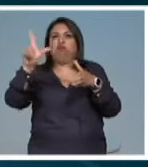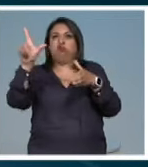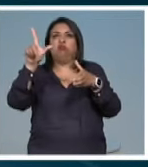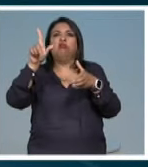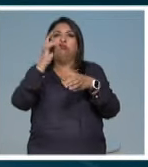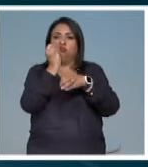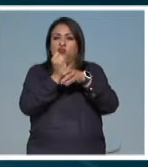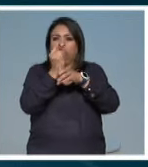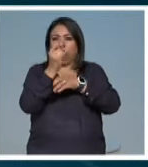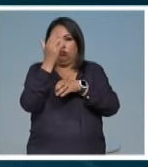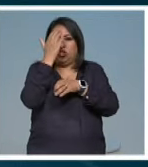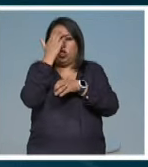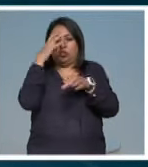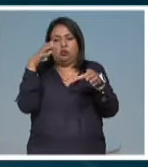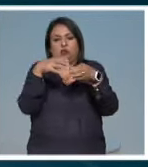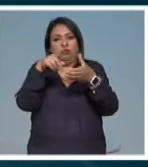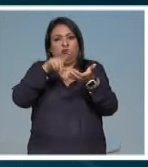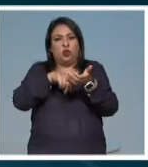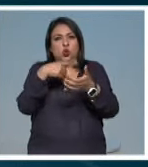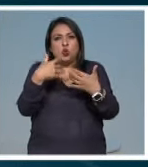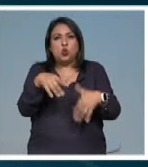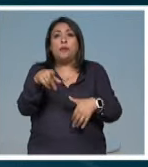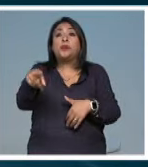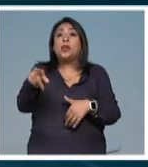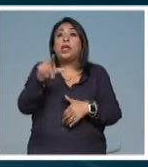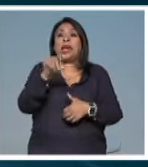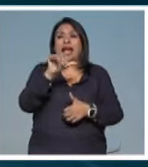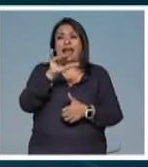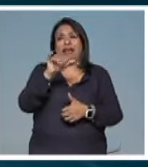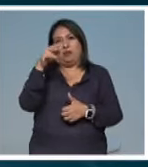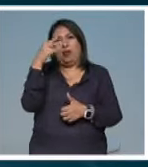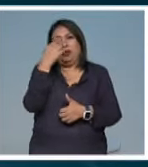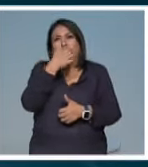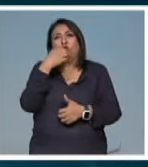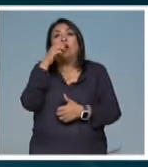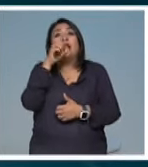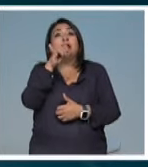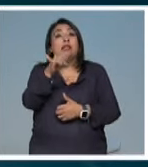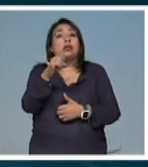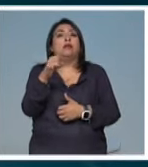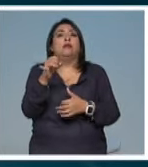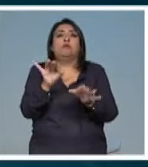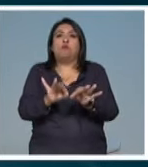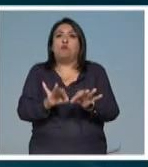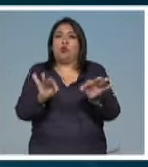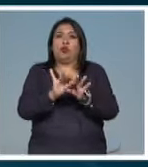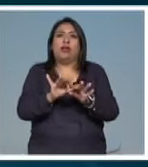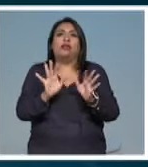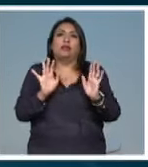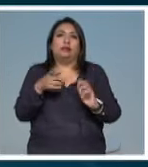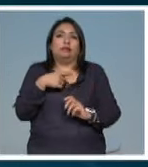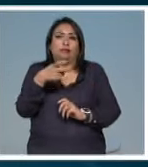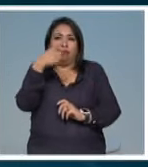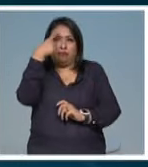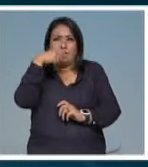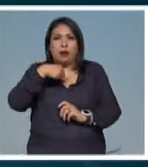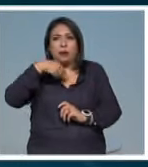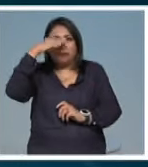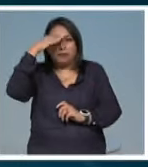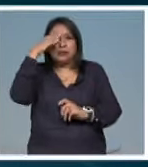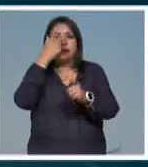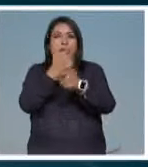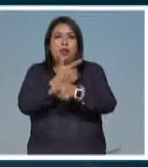esta rama del saber. La academia sí es uno de los puntos importantes justamente para el pensamiento